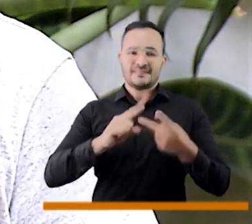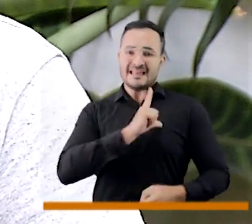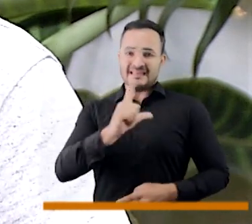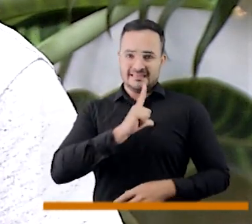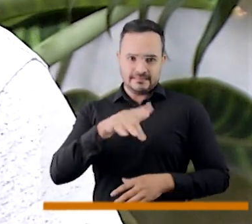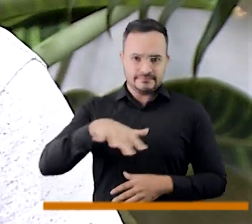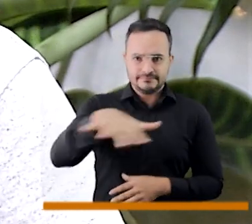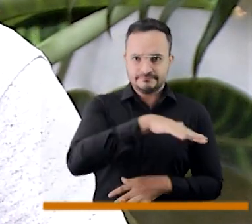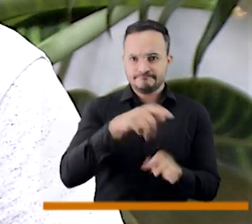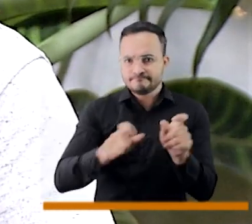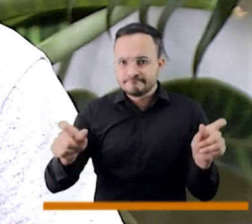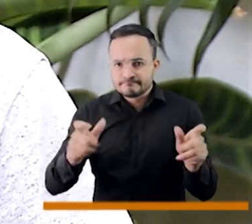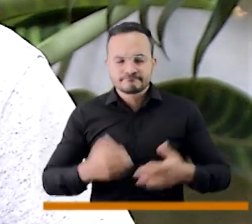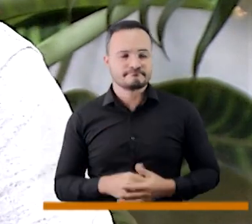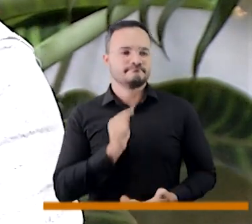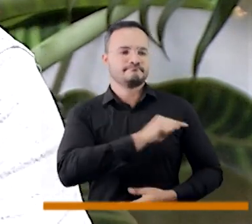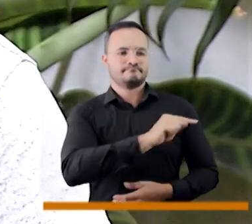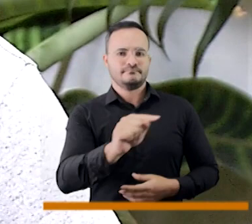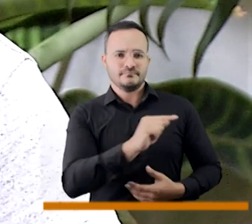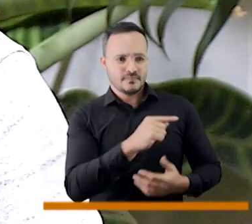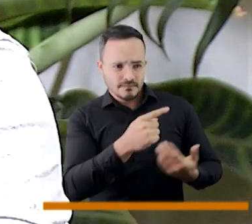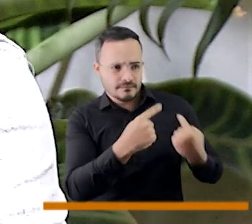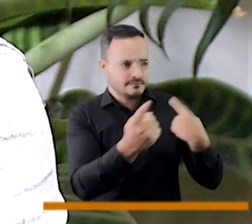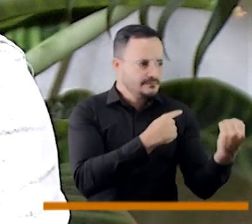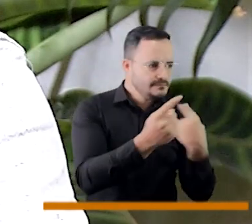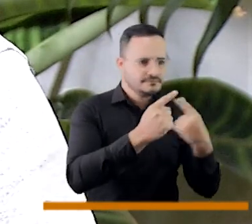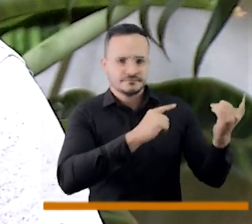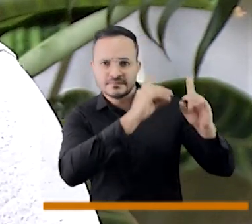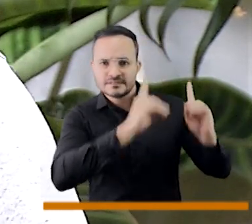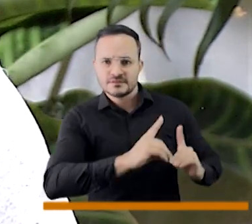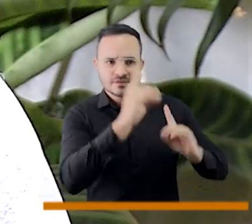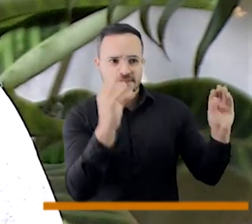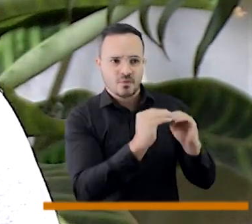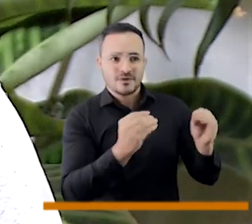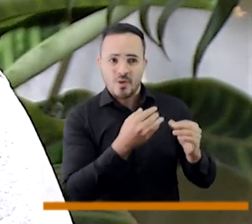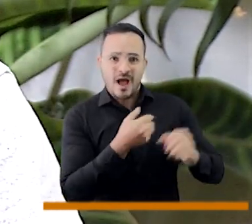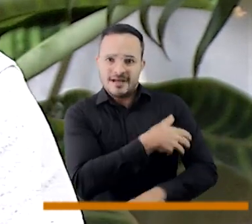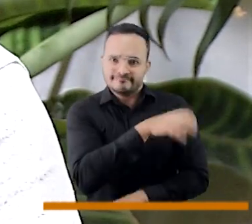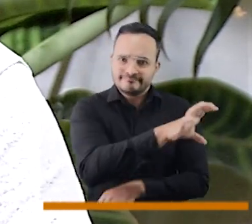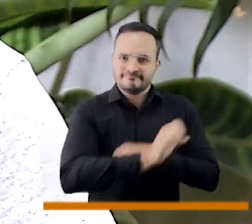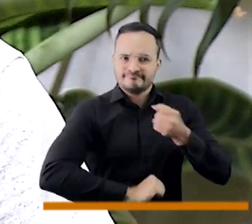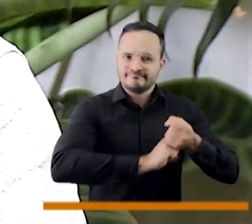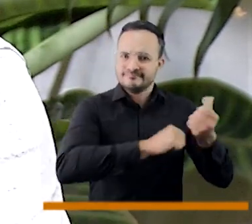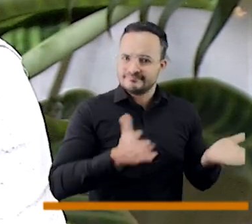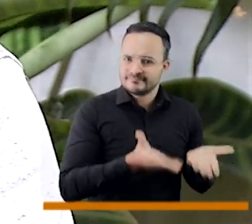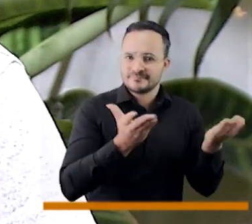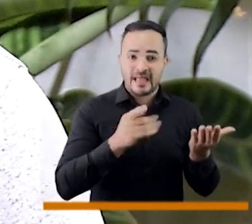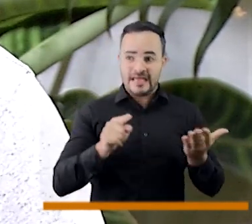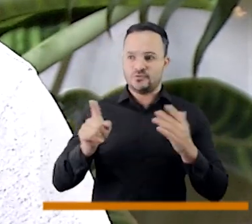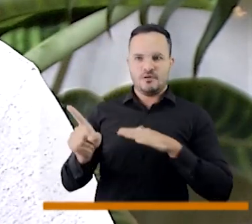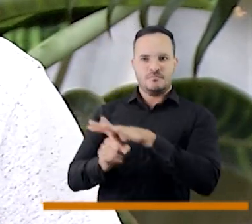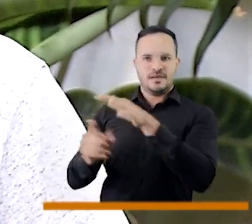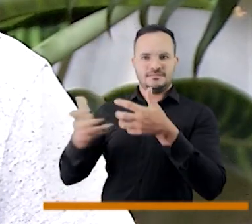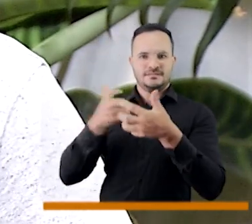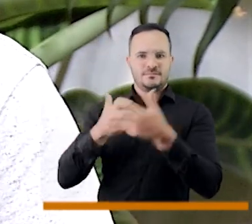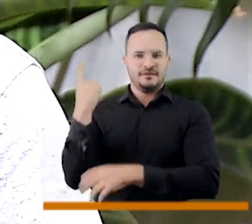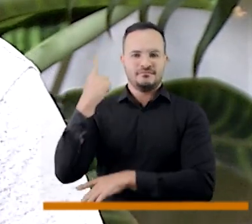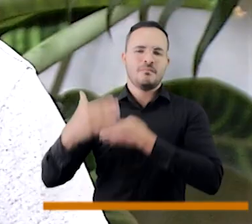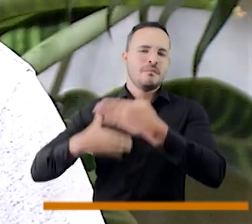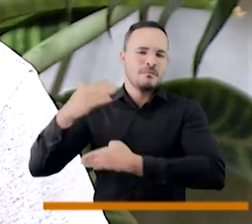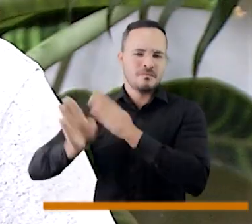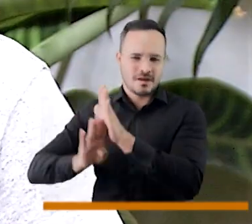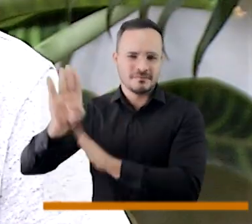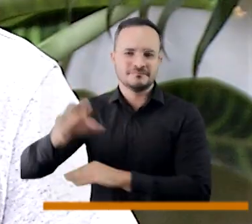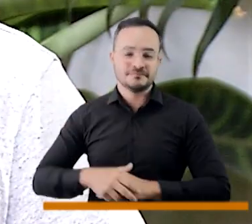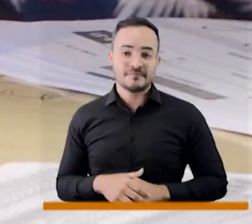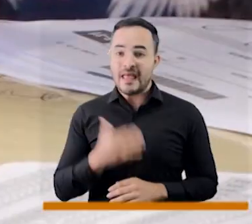en los territorios, fortalecer el diálogo entre los tomadores de decisiones y la comunidad para que efectivamente, digamos, nuestro sistema político pueda ir